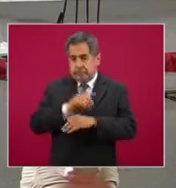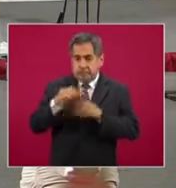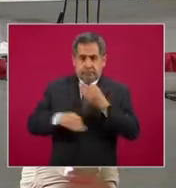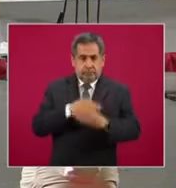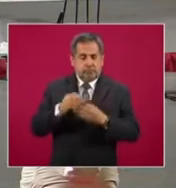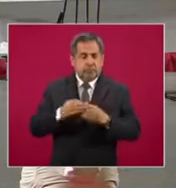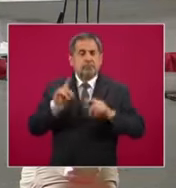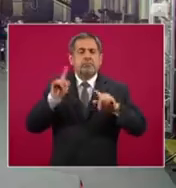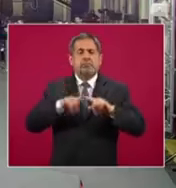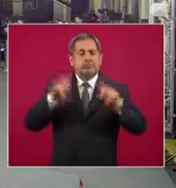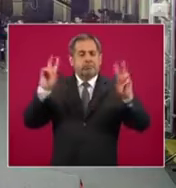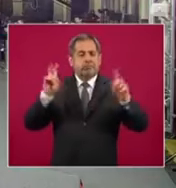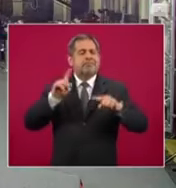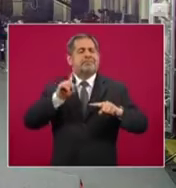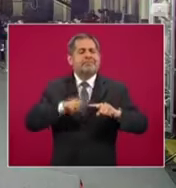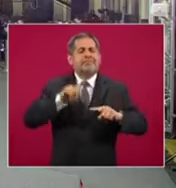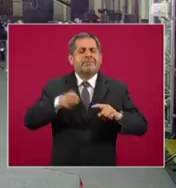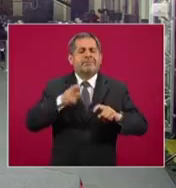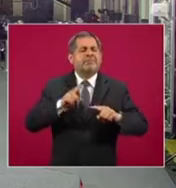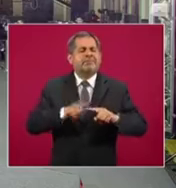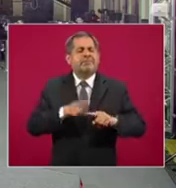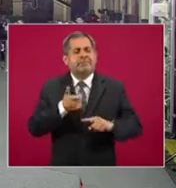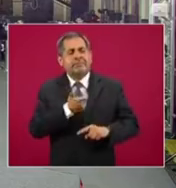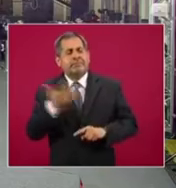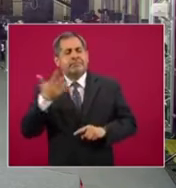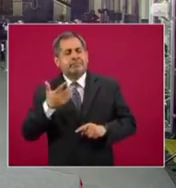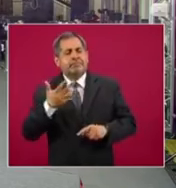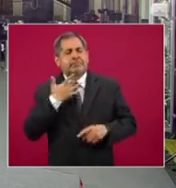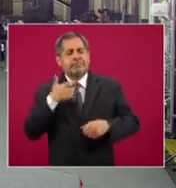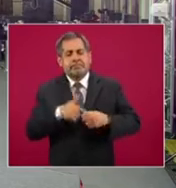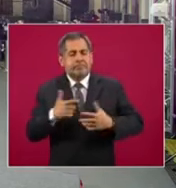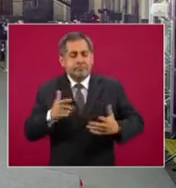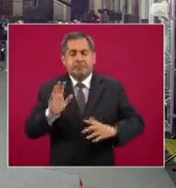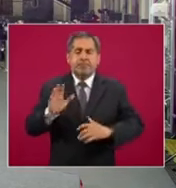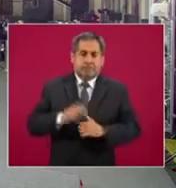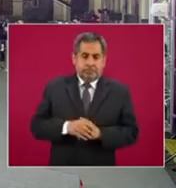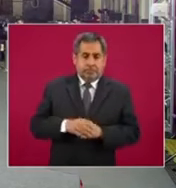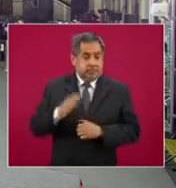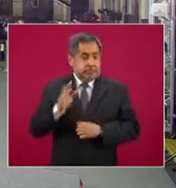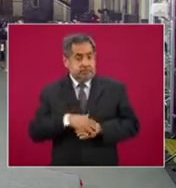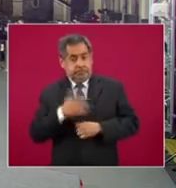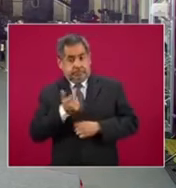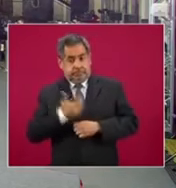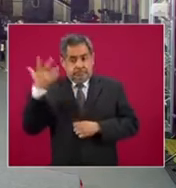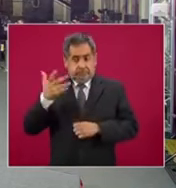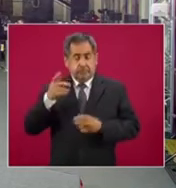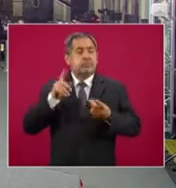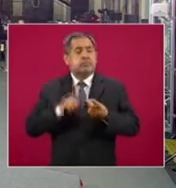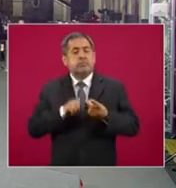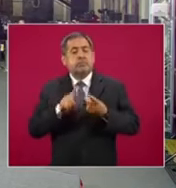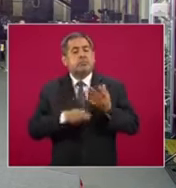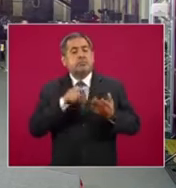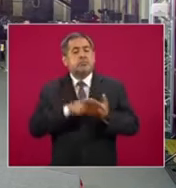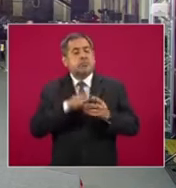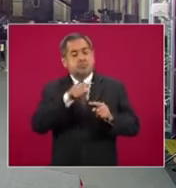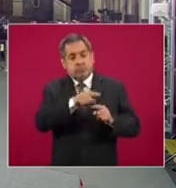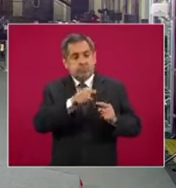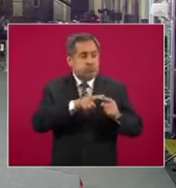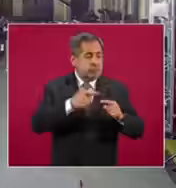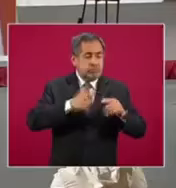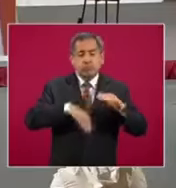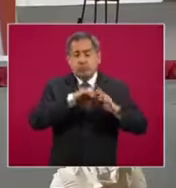Quiénes quién en los precios de las as la el precio más alto para la gasolina regular con el margen